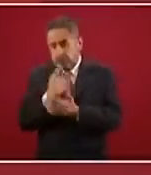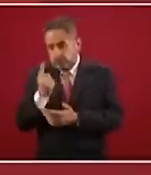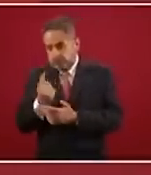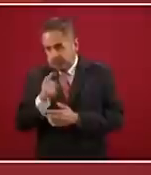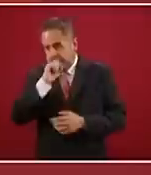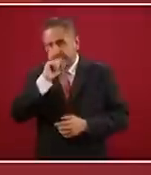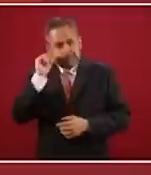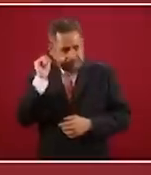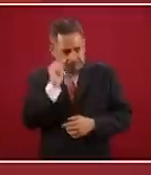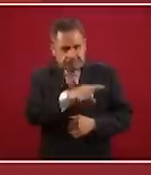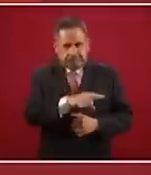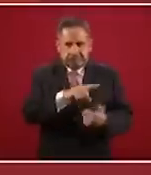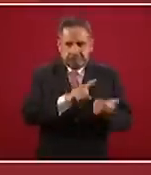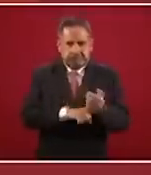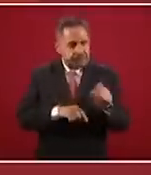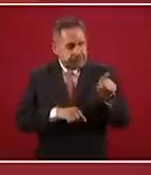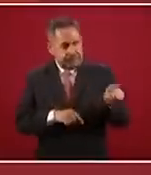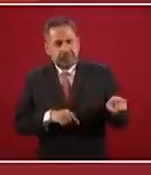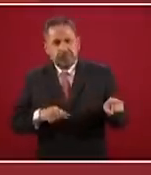también